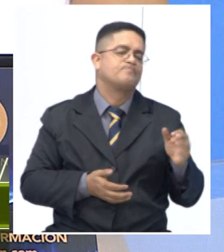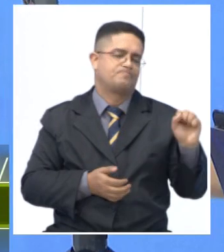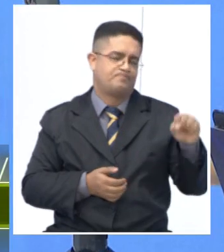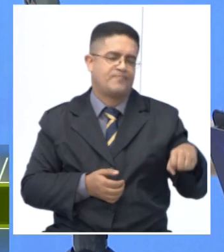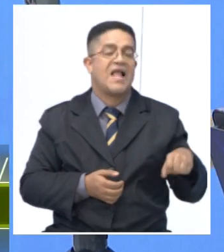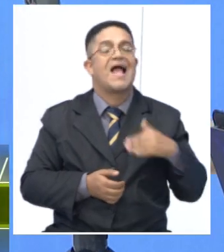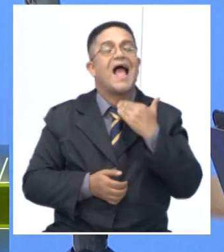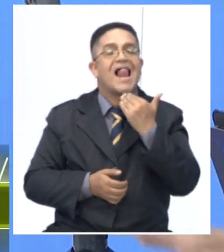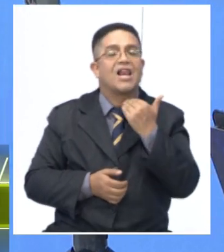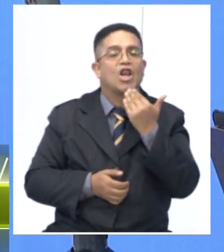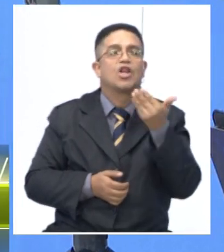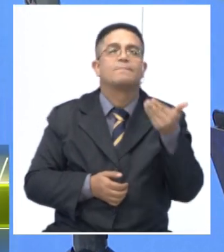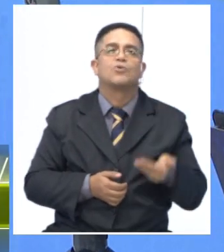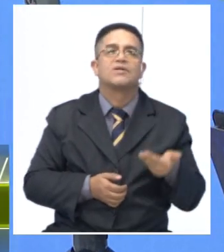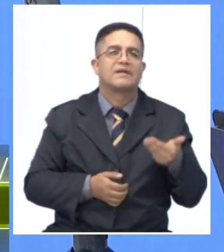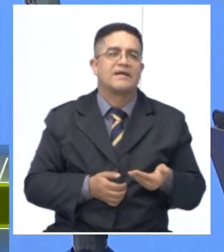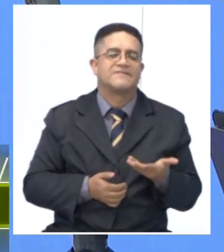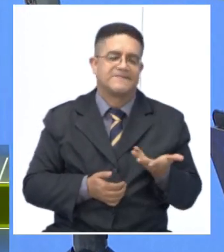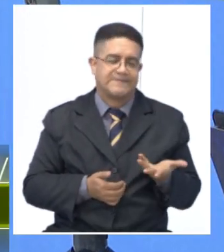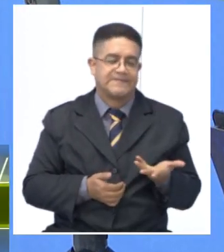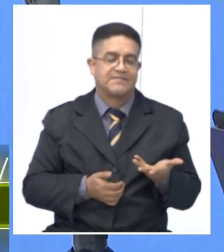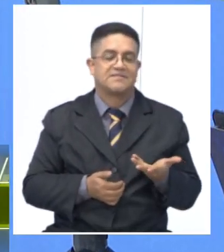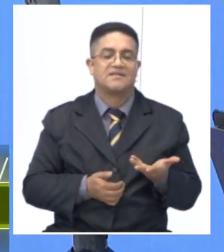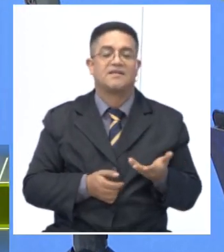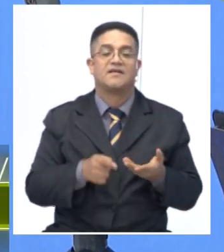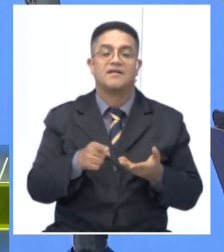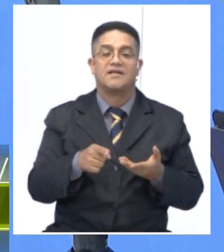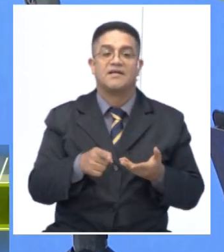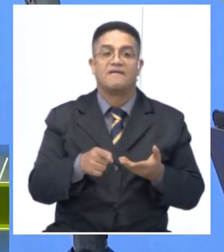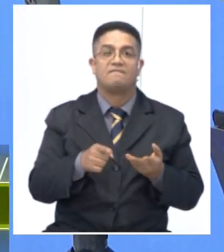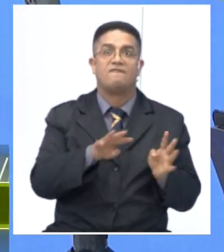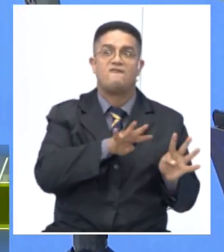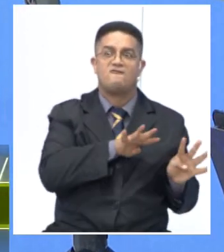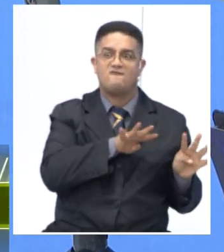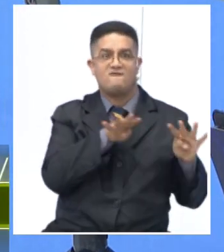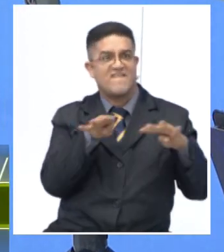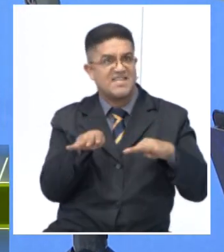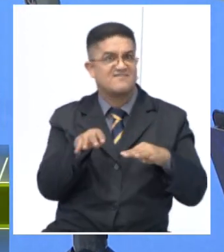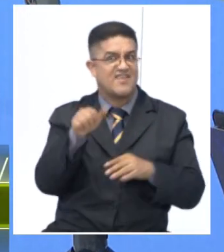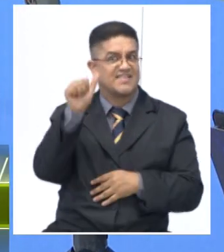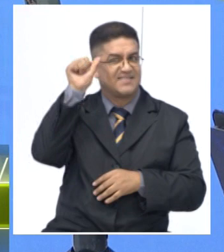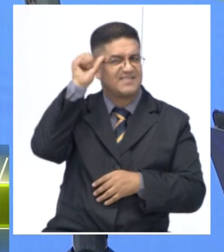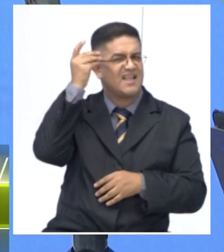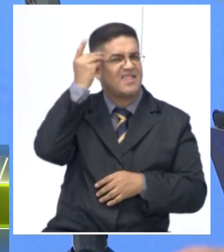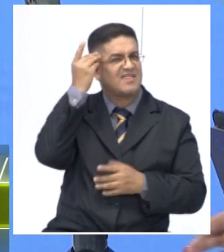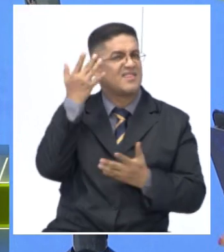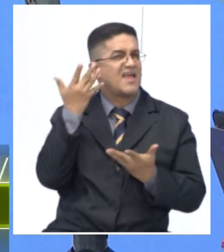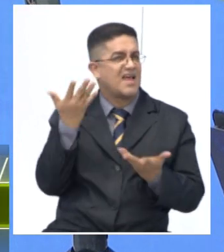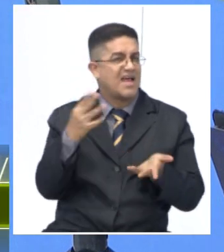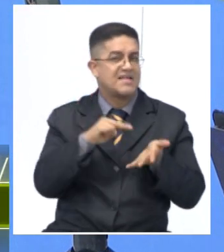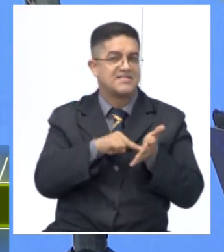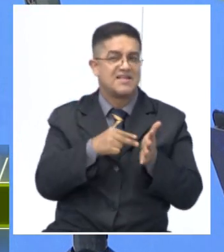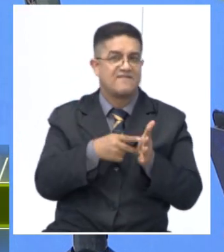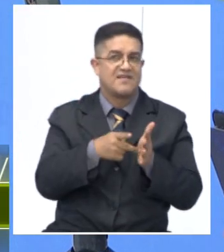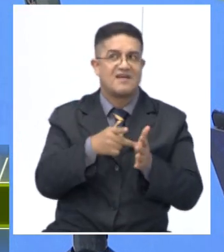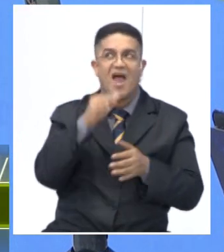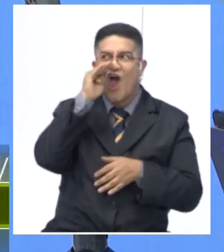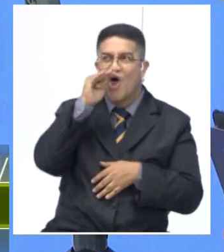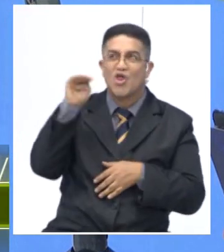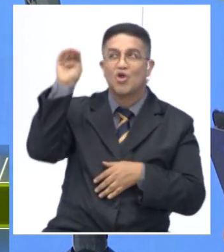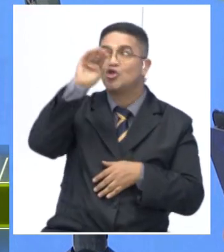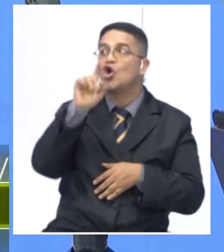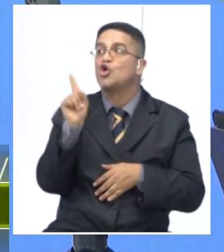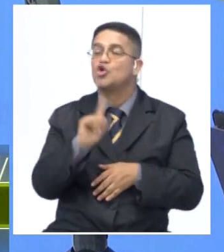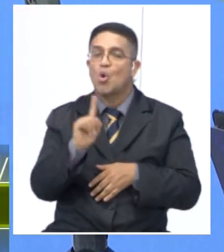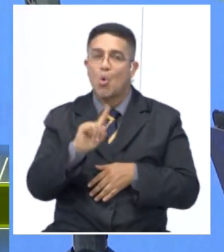yo veo que estos días de lo que es visibilizar, lo que es el síndrome, no solamente quedarnos en los adultos. Yo pienso que una